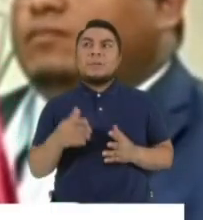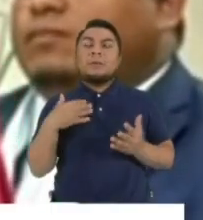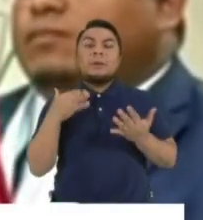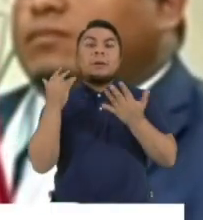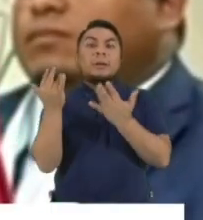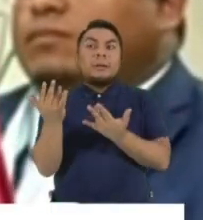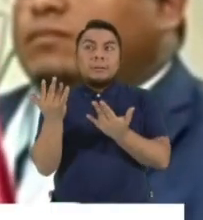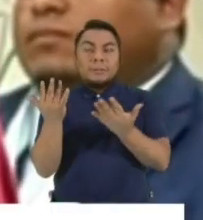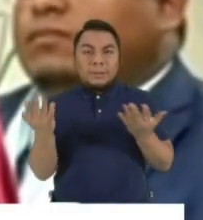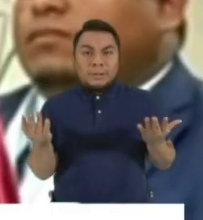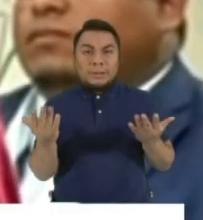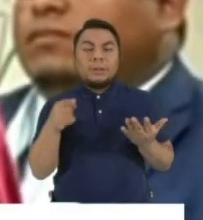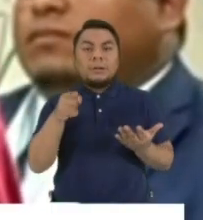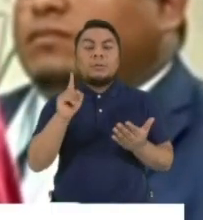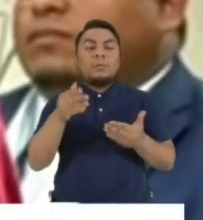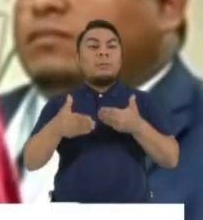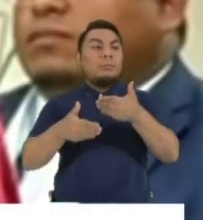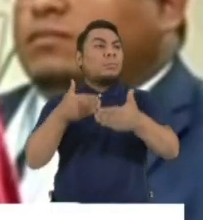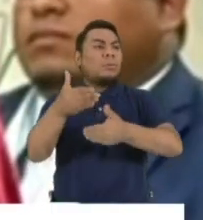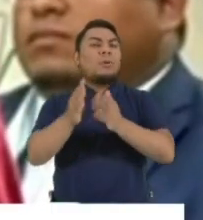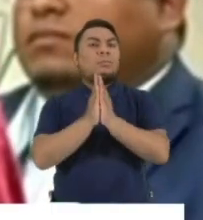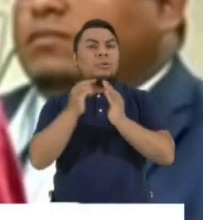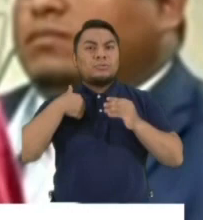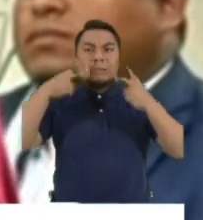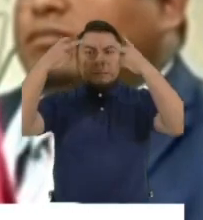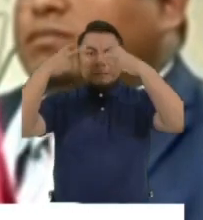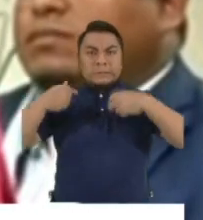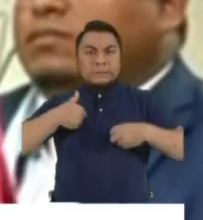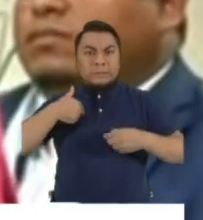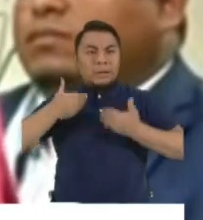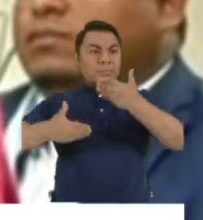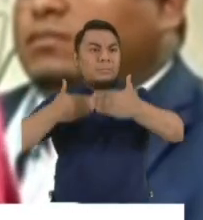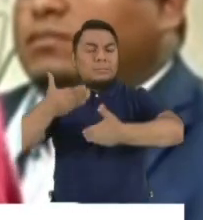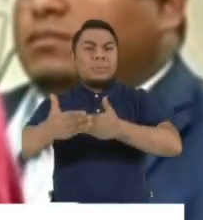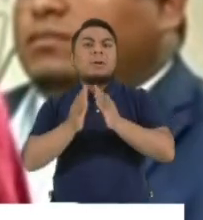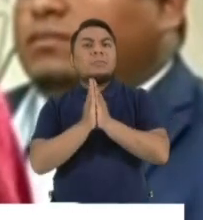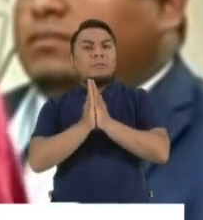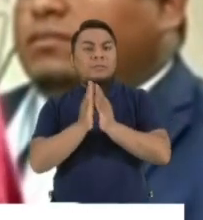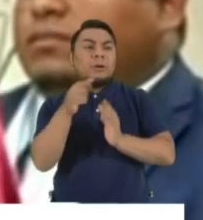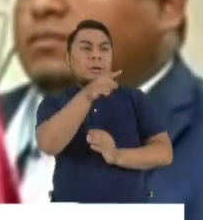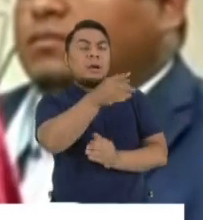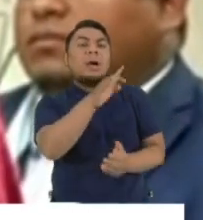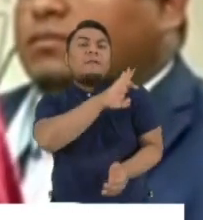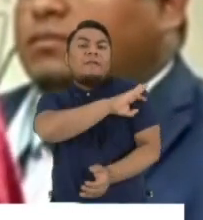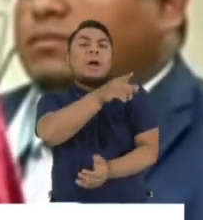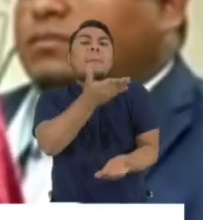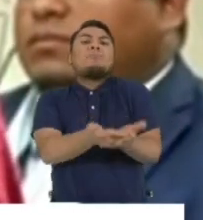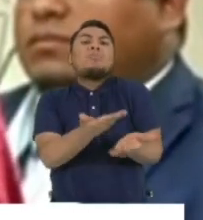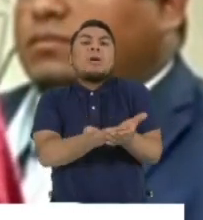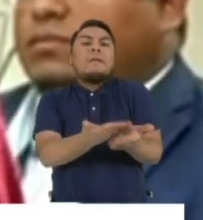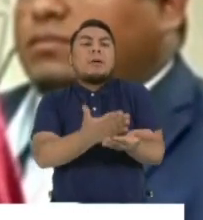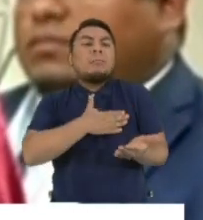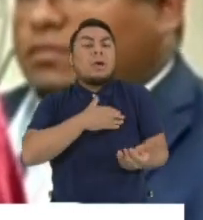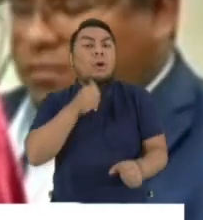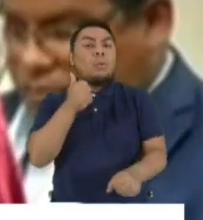Espero que en un proceso imparcial la Fiscalía pruebe mi